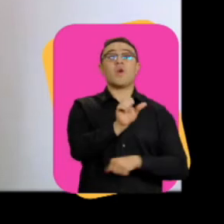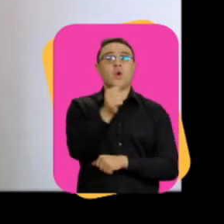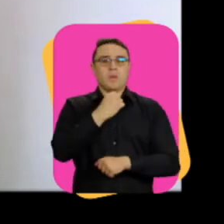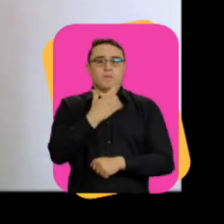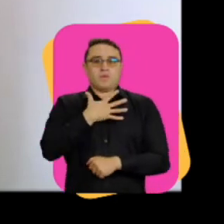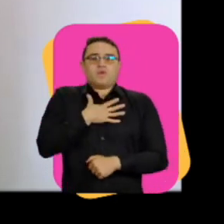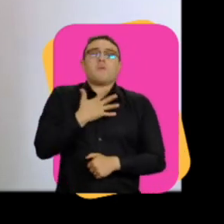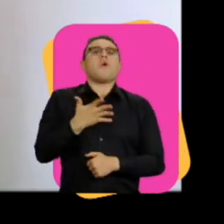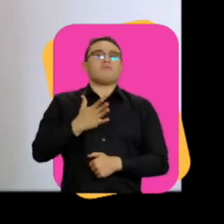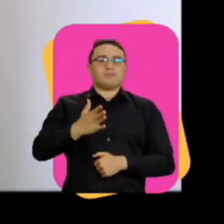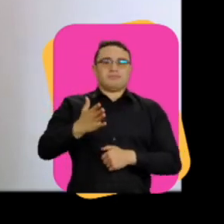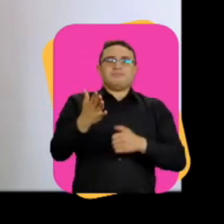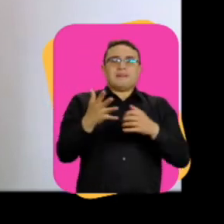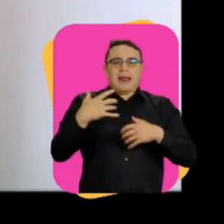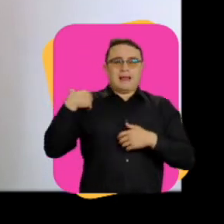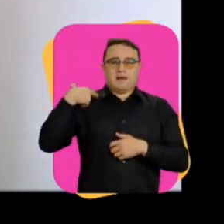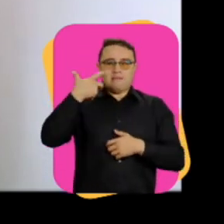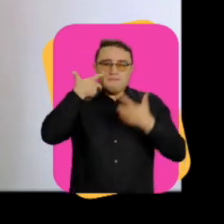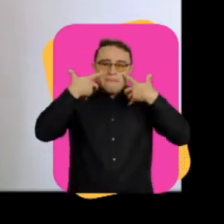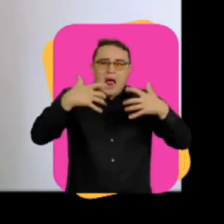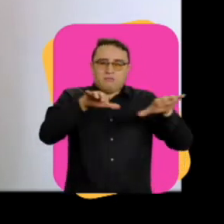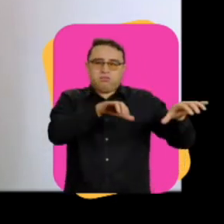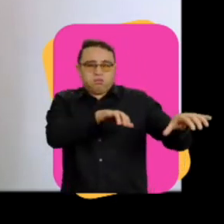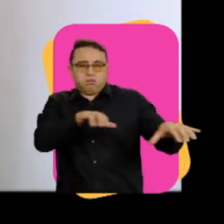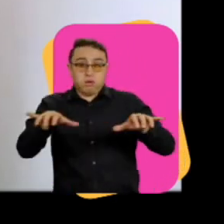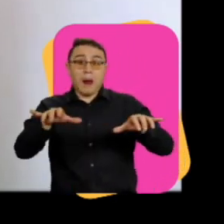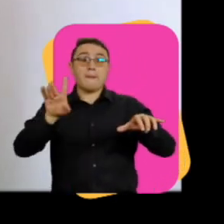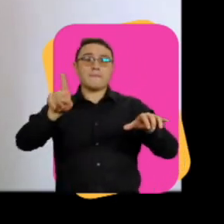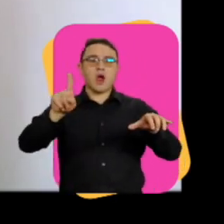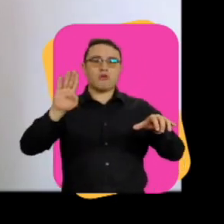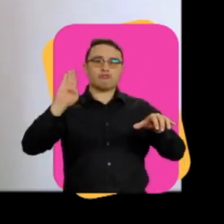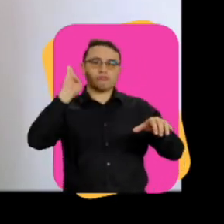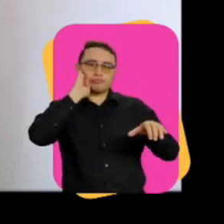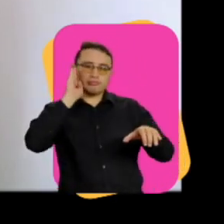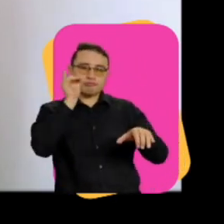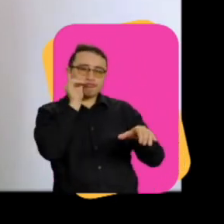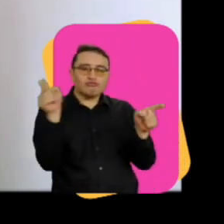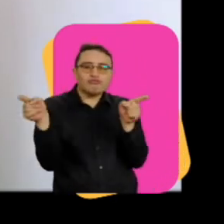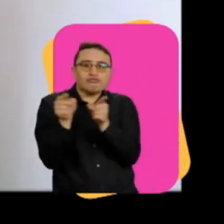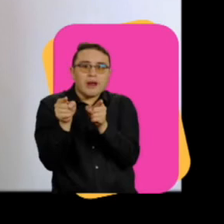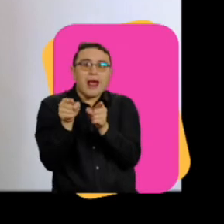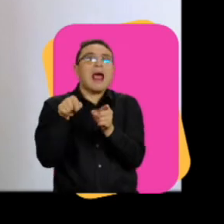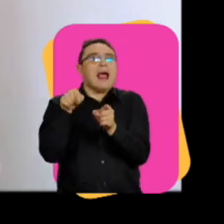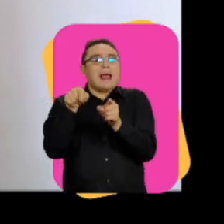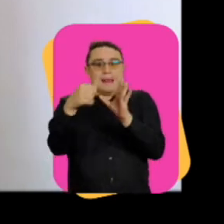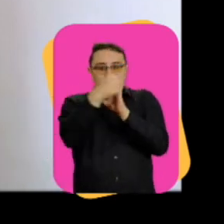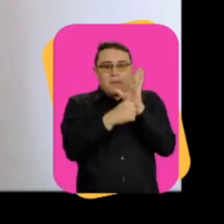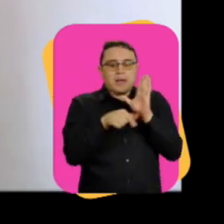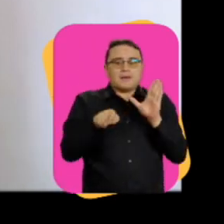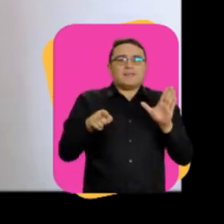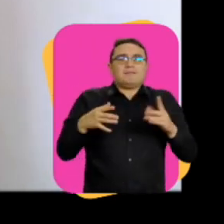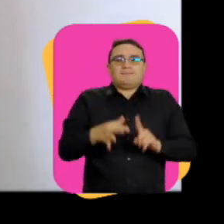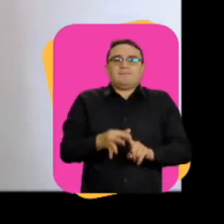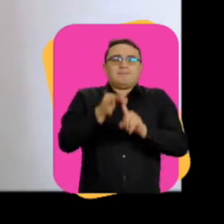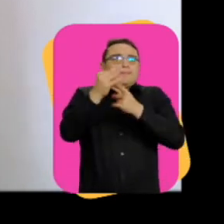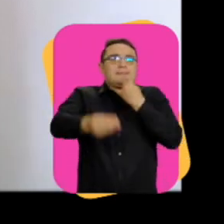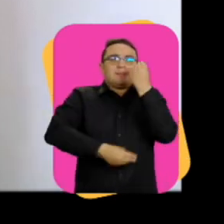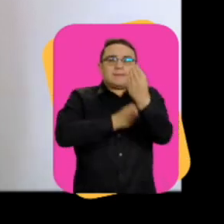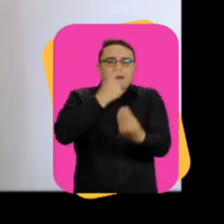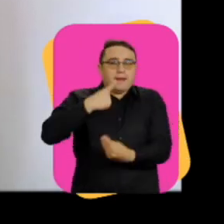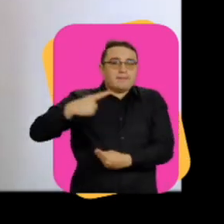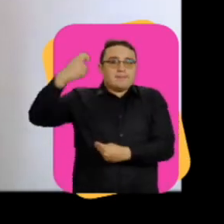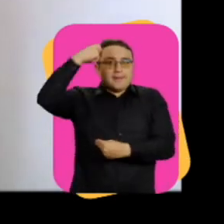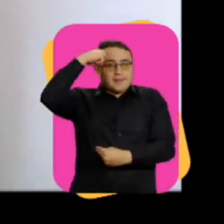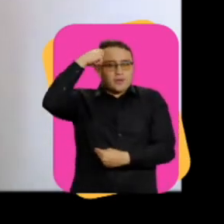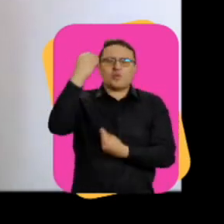qué fue? Un reto. Un reto al gremio audiovisual. Puede decirle al gremio audiovisual, bueno, estamos encerrados, ¿qué hacemos? ¿Sí?